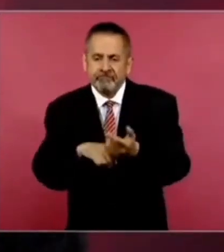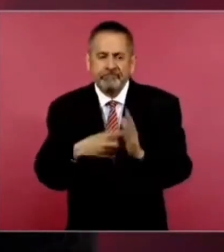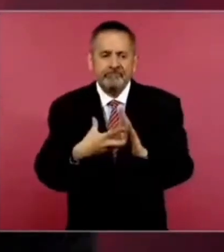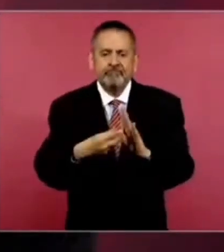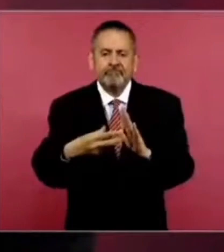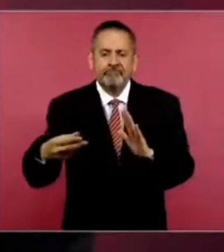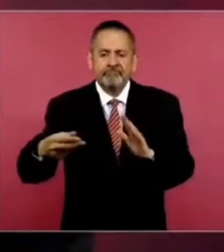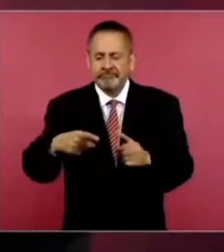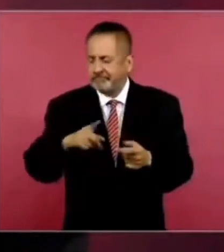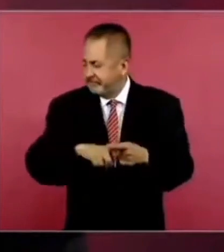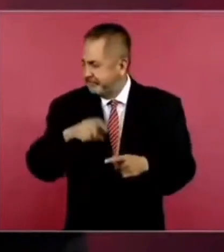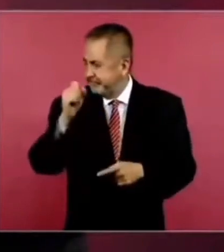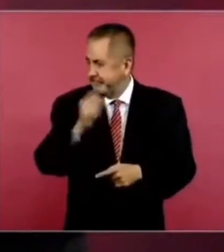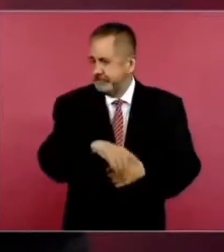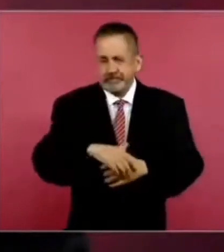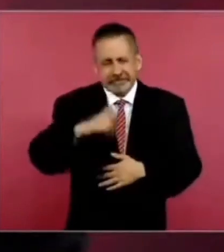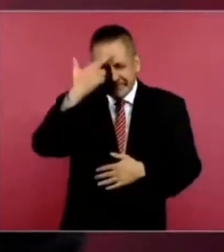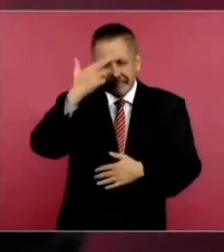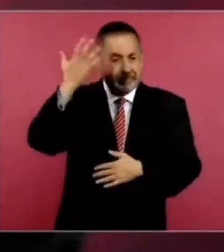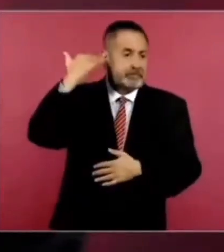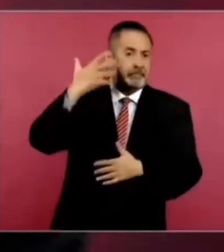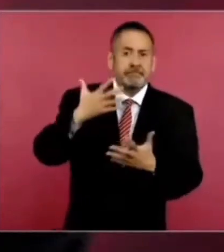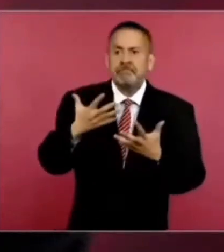La primera fiebre del oro,